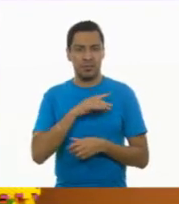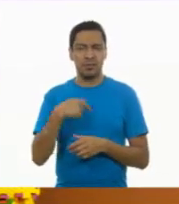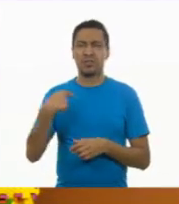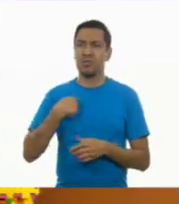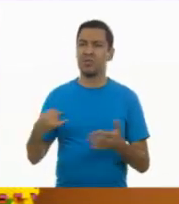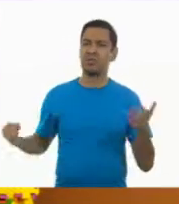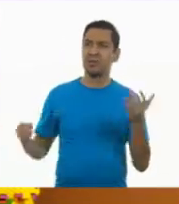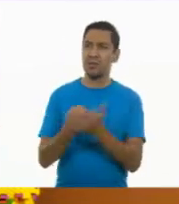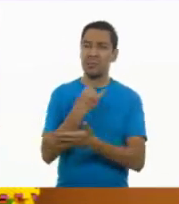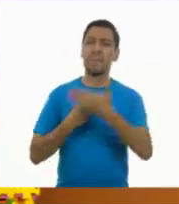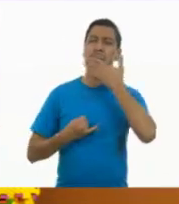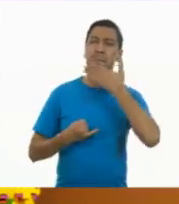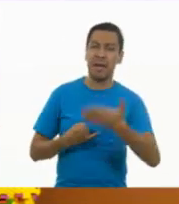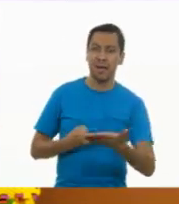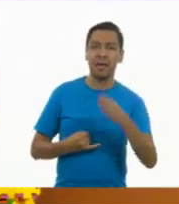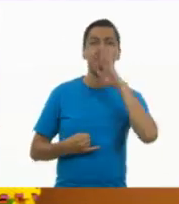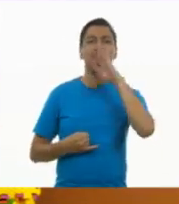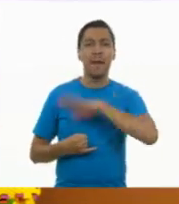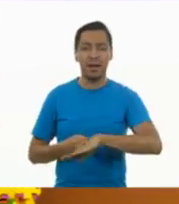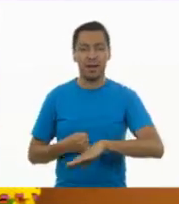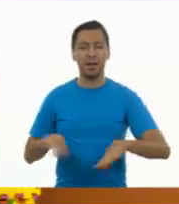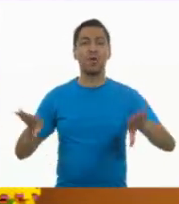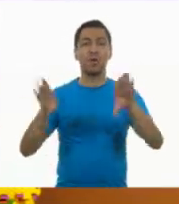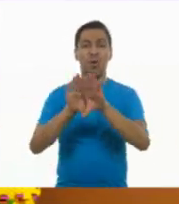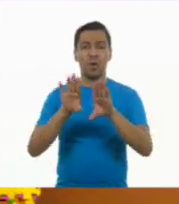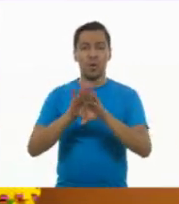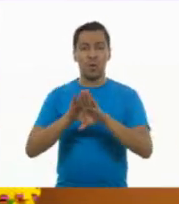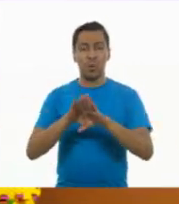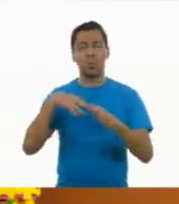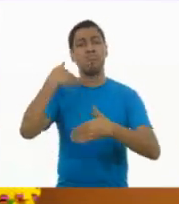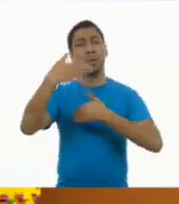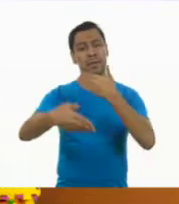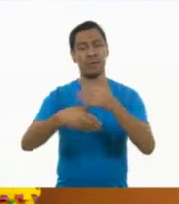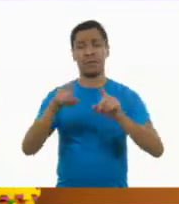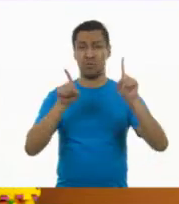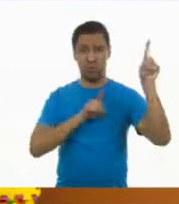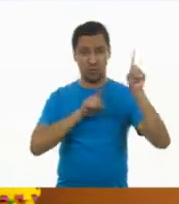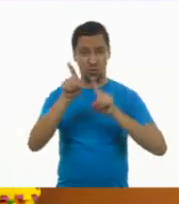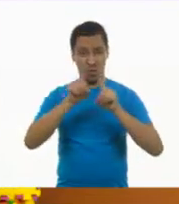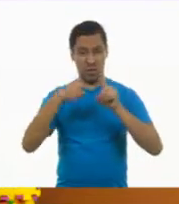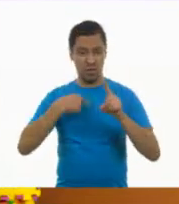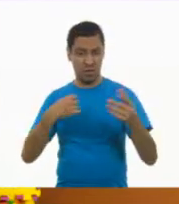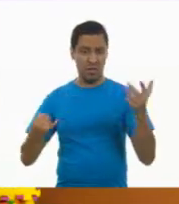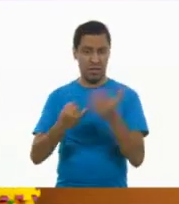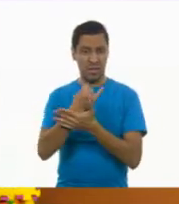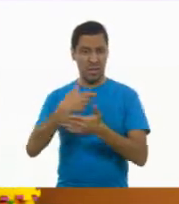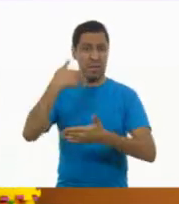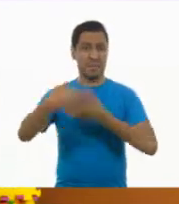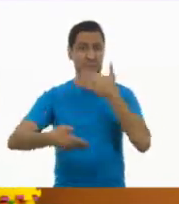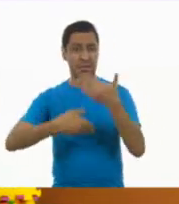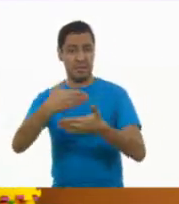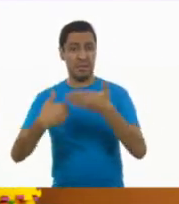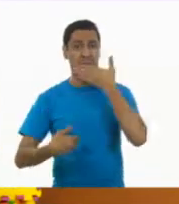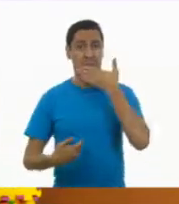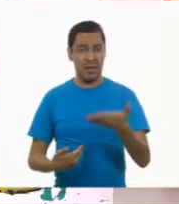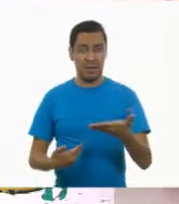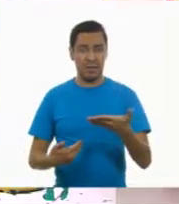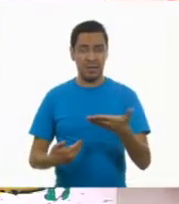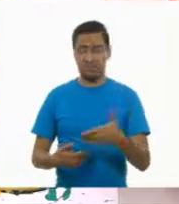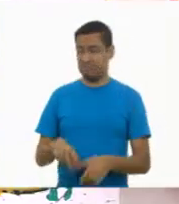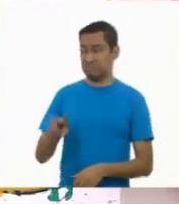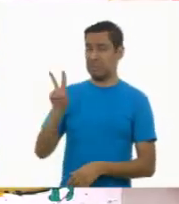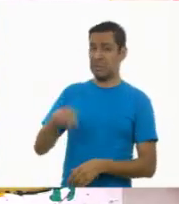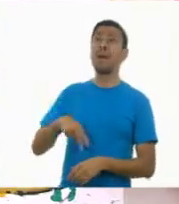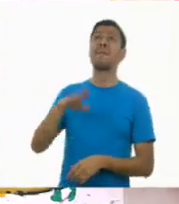correcta, miedo y dudas ante las consecuencias que traerá nuestra decisión. ¿Y más miedo